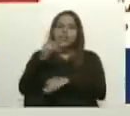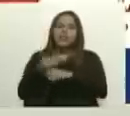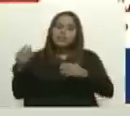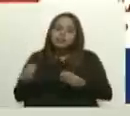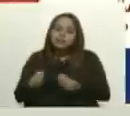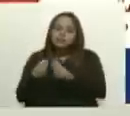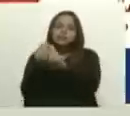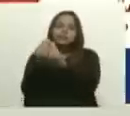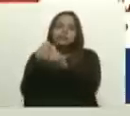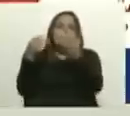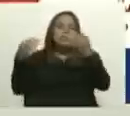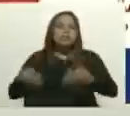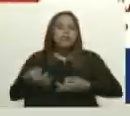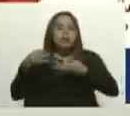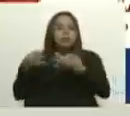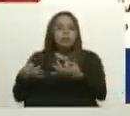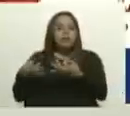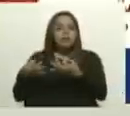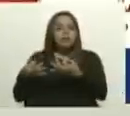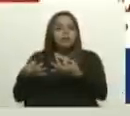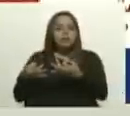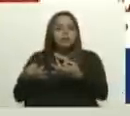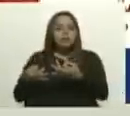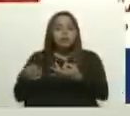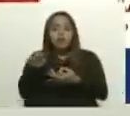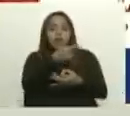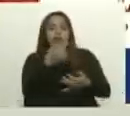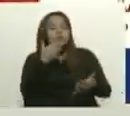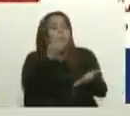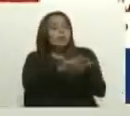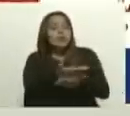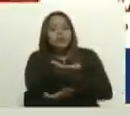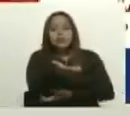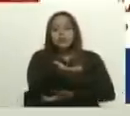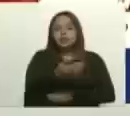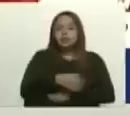acompañadas de lo que ellos reclaman,